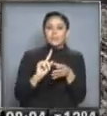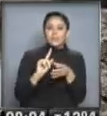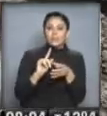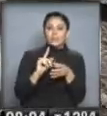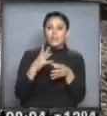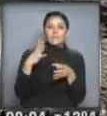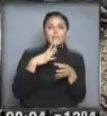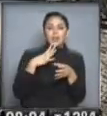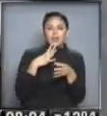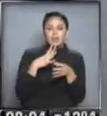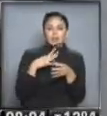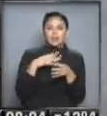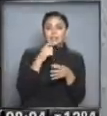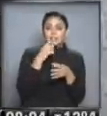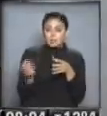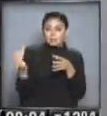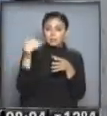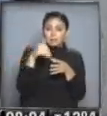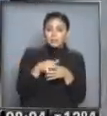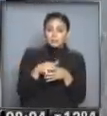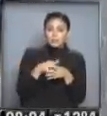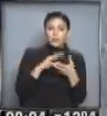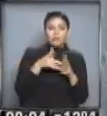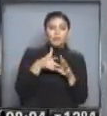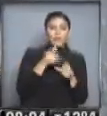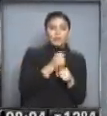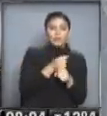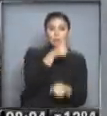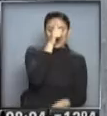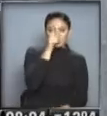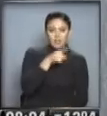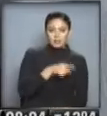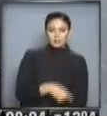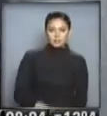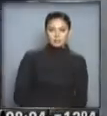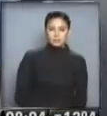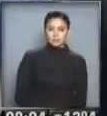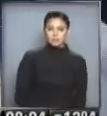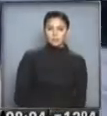la suficiente forma, y lo que lo toma es estas prácticas policiales.